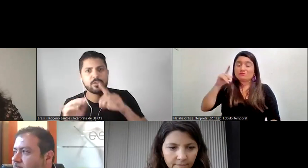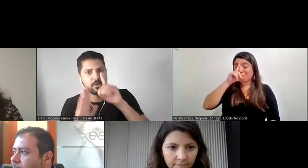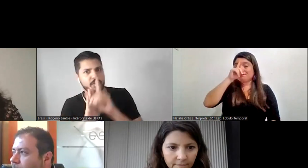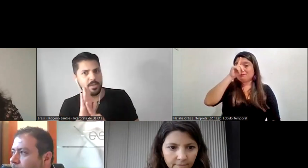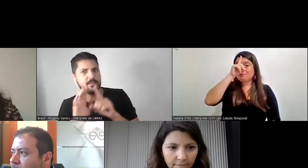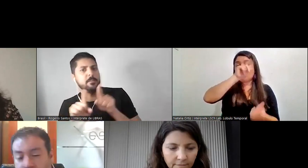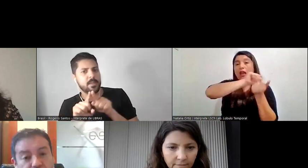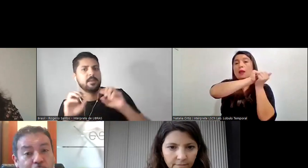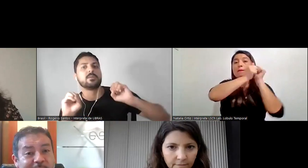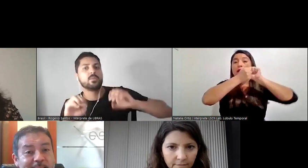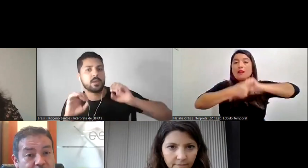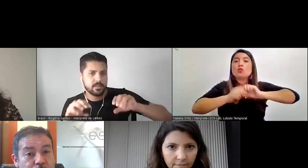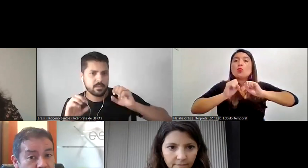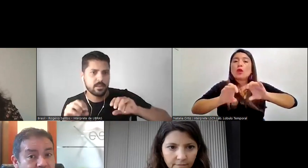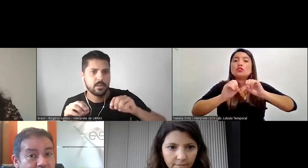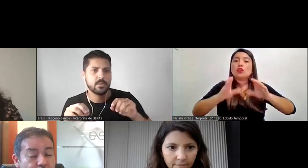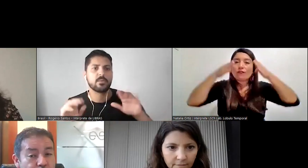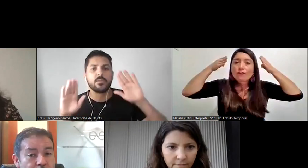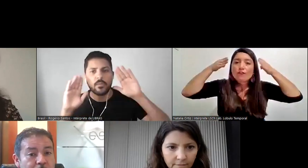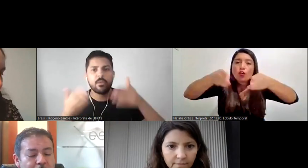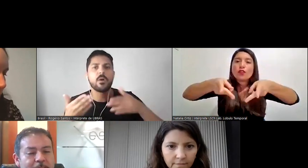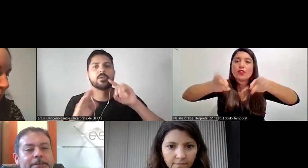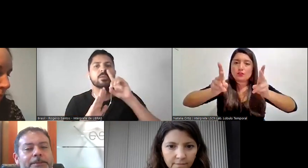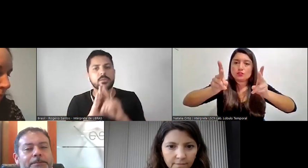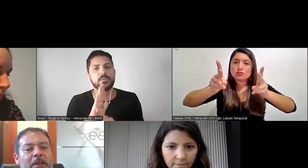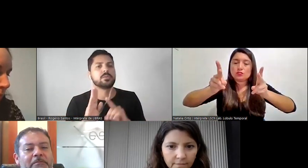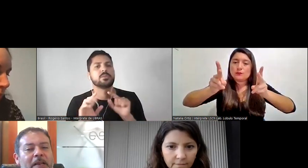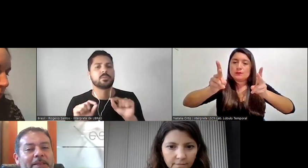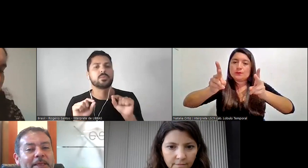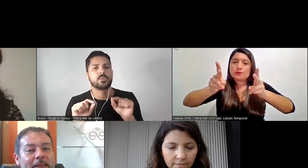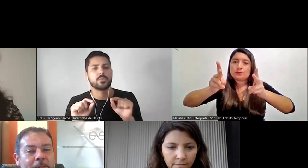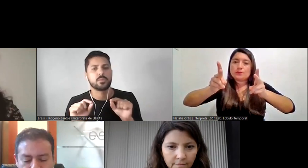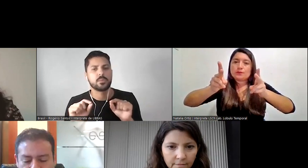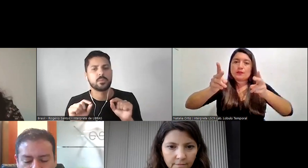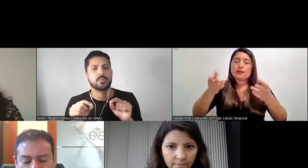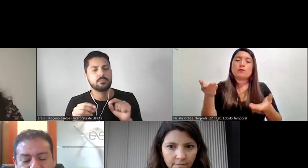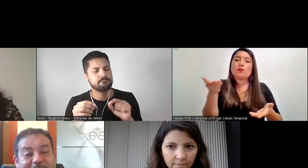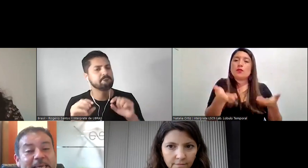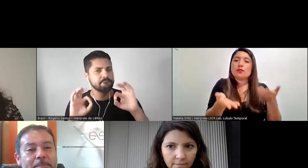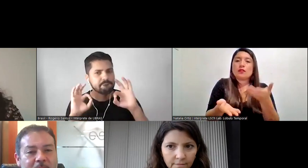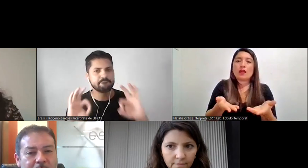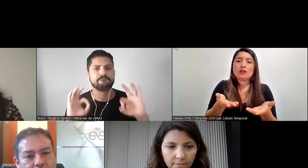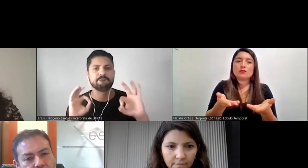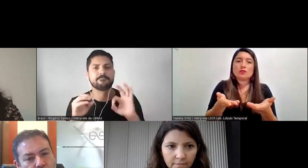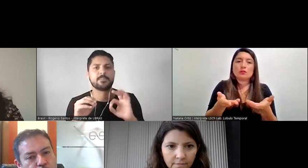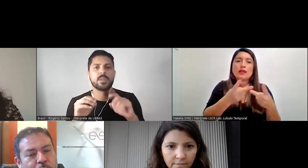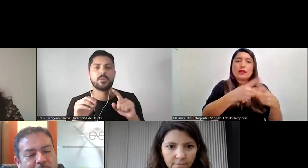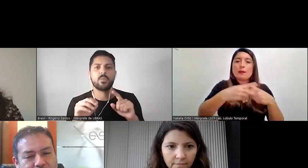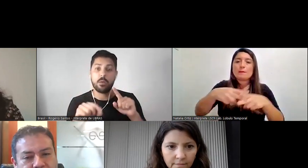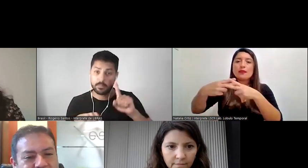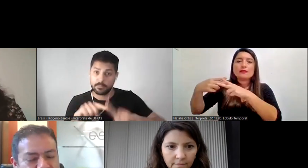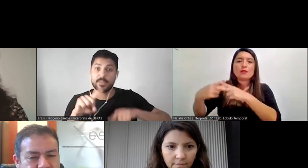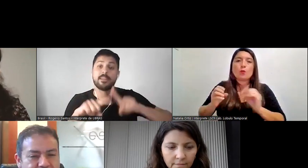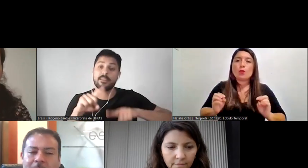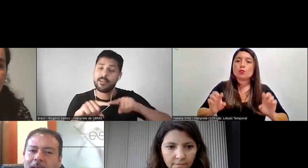educación con enfoque de derecho, entregando finalmente estas herramientas y estas